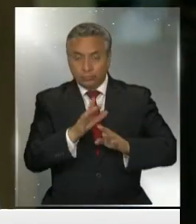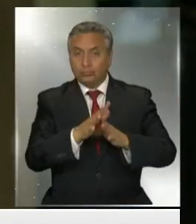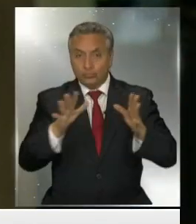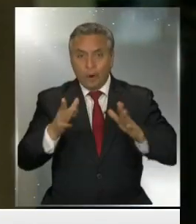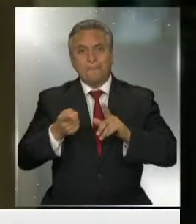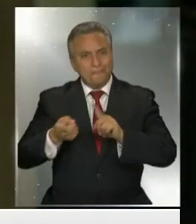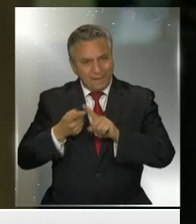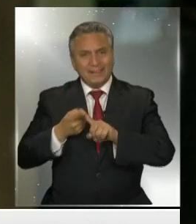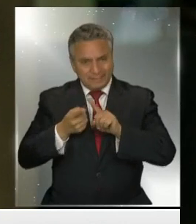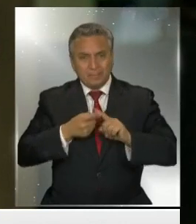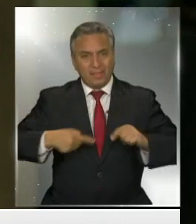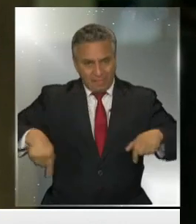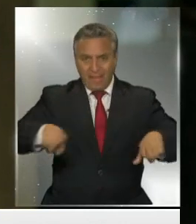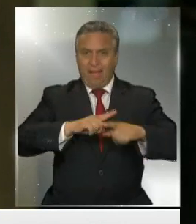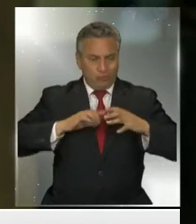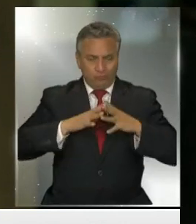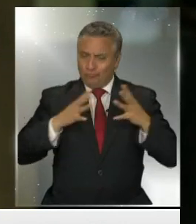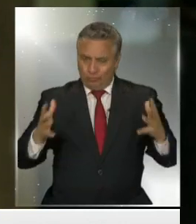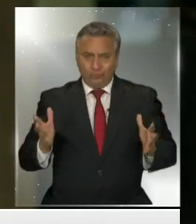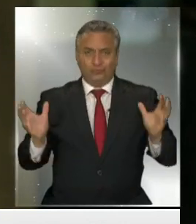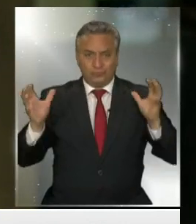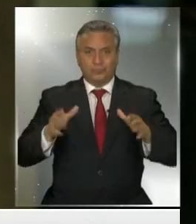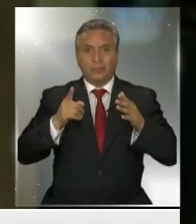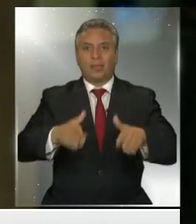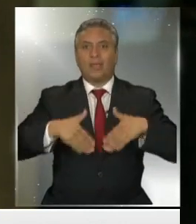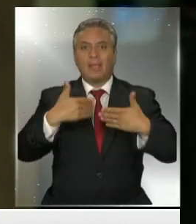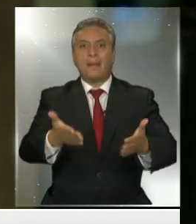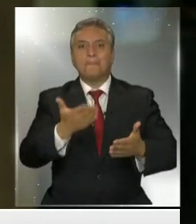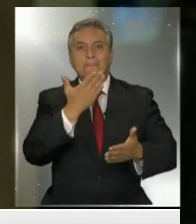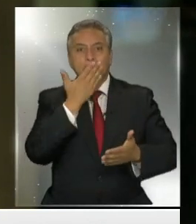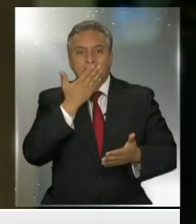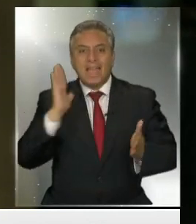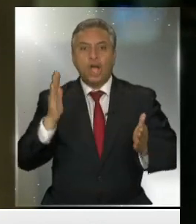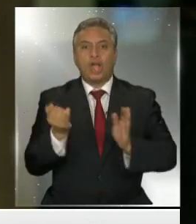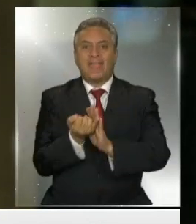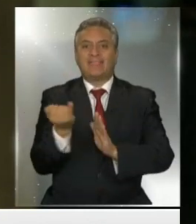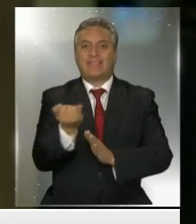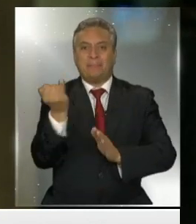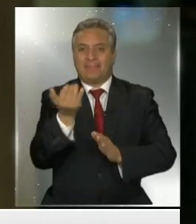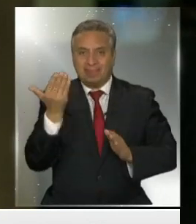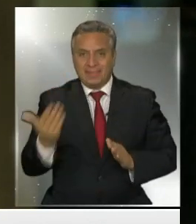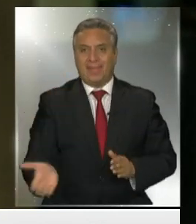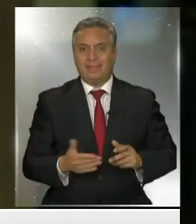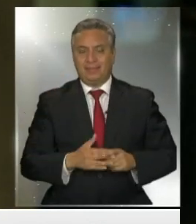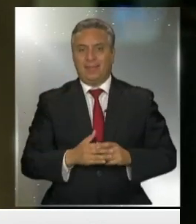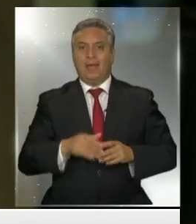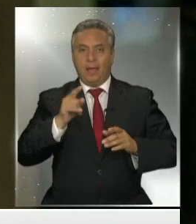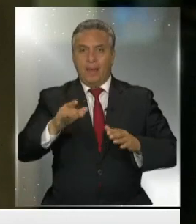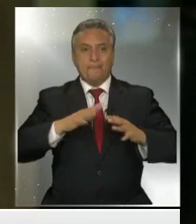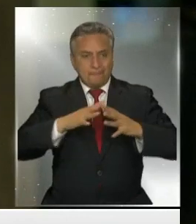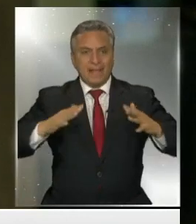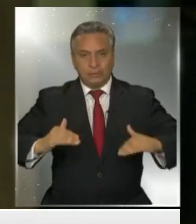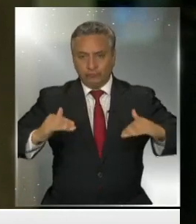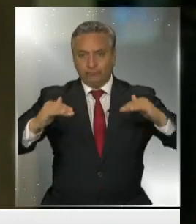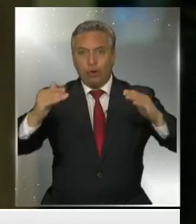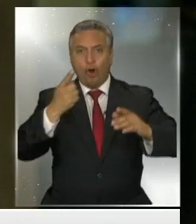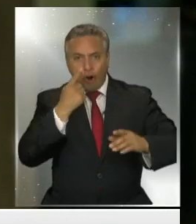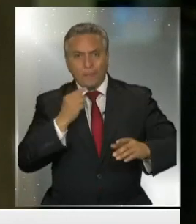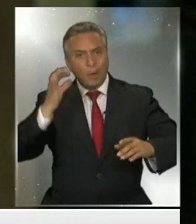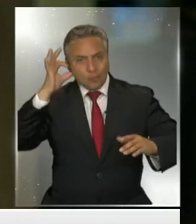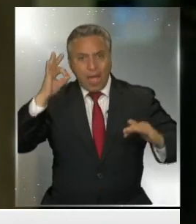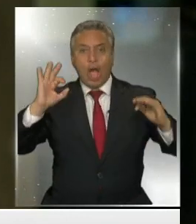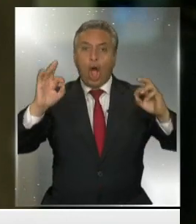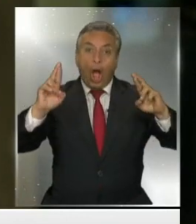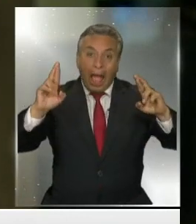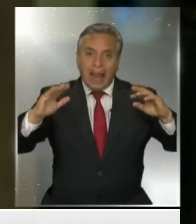participativo que tiene que ver con darle mejores posibilidades los independientes con avanzar en mayor equidad de género ojalá hacia la